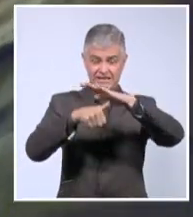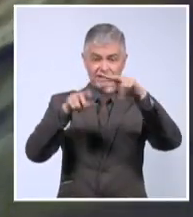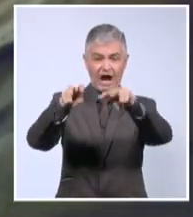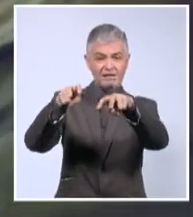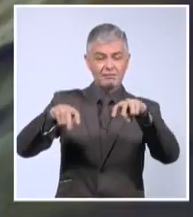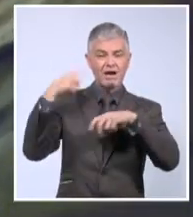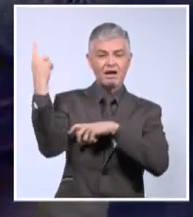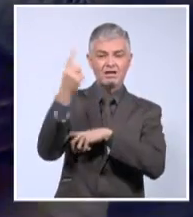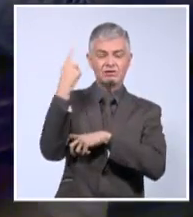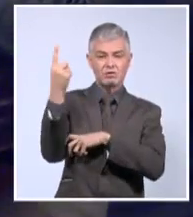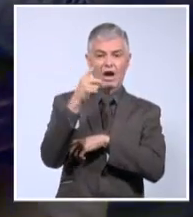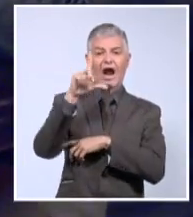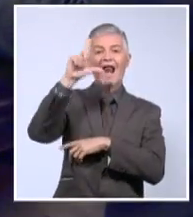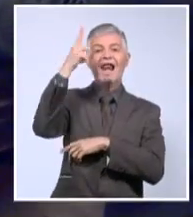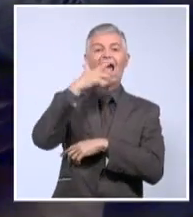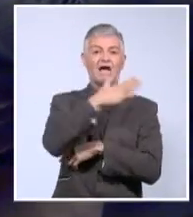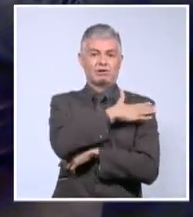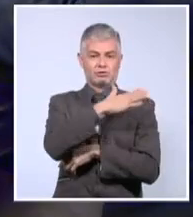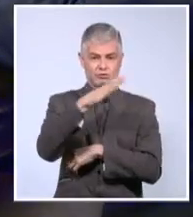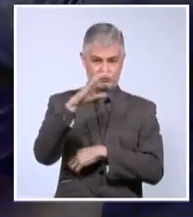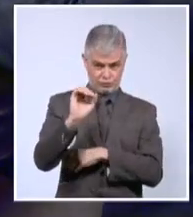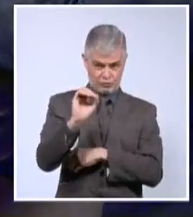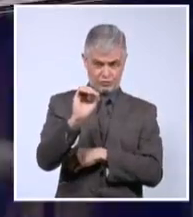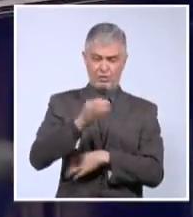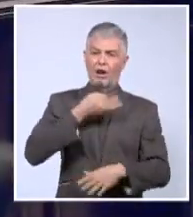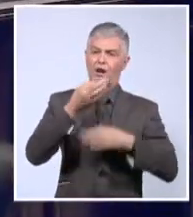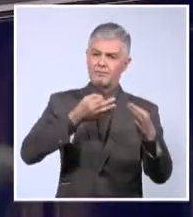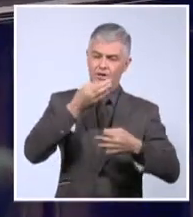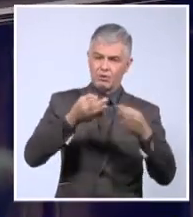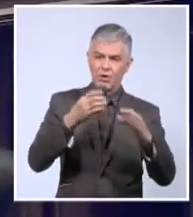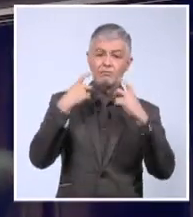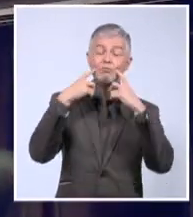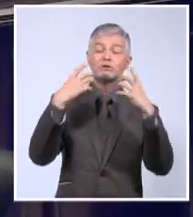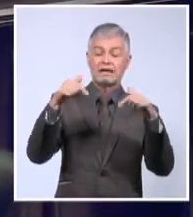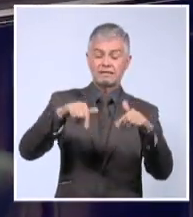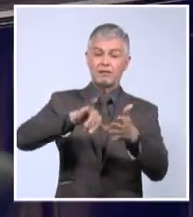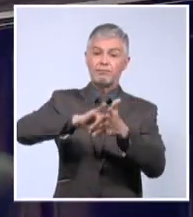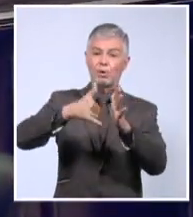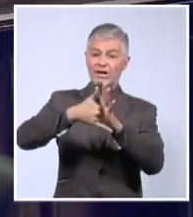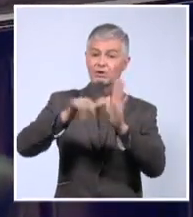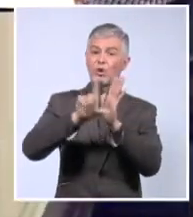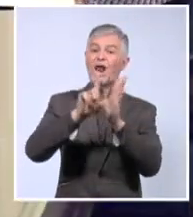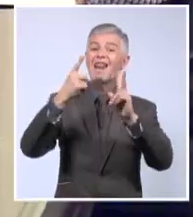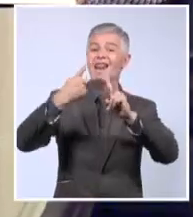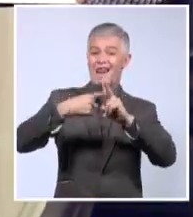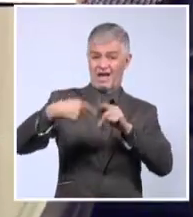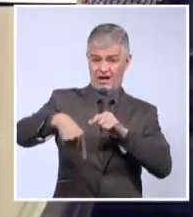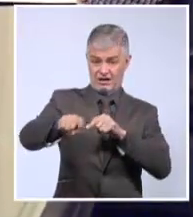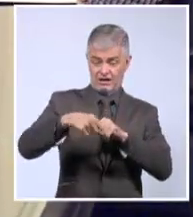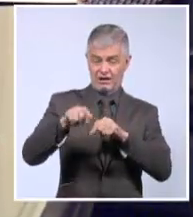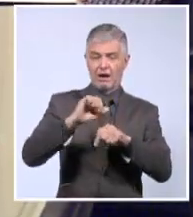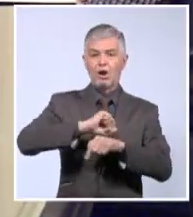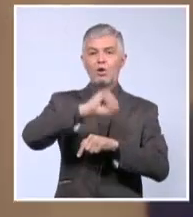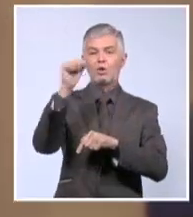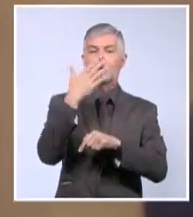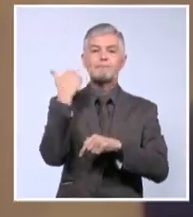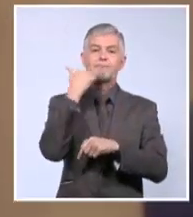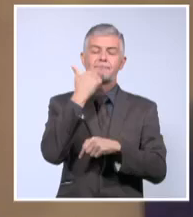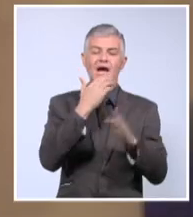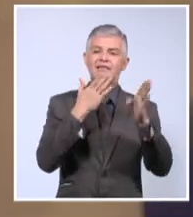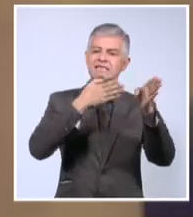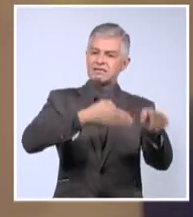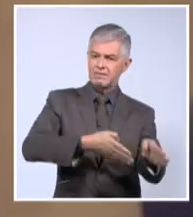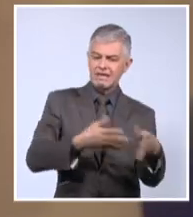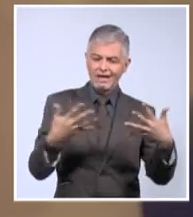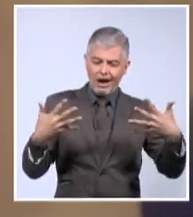Poder Popular, Esteban Lasso Hernández, expresó la importancia de estos proyectos de leyes para alcanzar mayor disciplina y cohesión en el trabajo